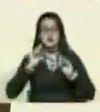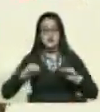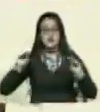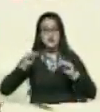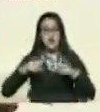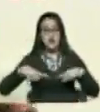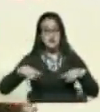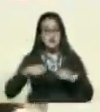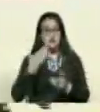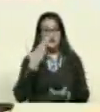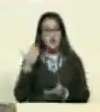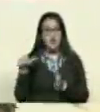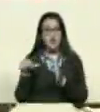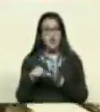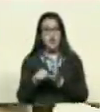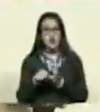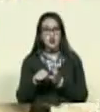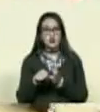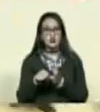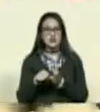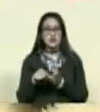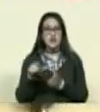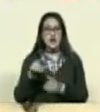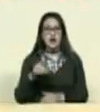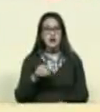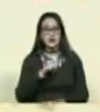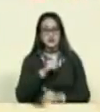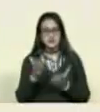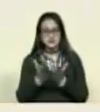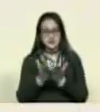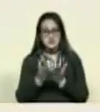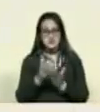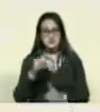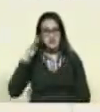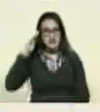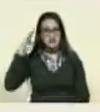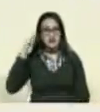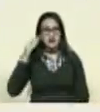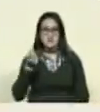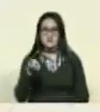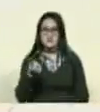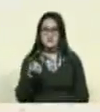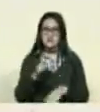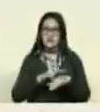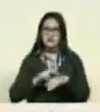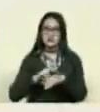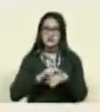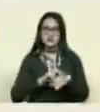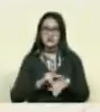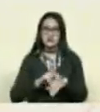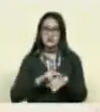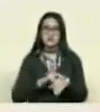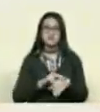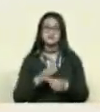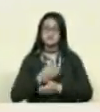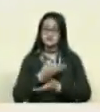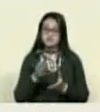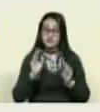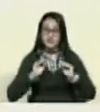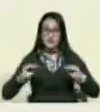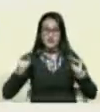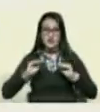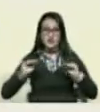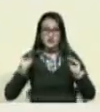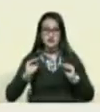estos espacios ubicados acá en Fuerte Tiuna. La Academia Militar de la Medicina amplía pues estos nuevos espacios para la formación.